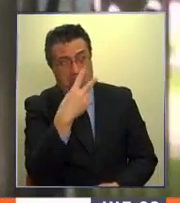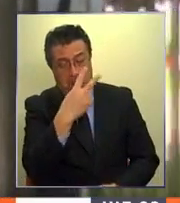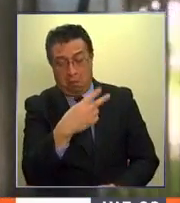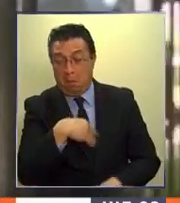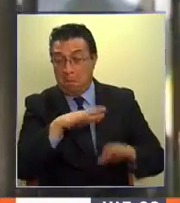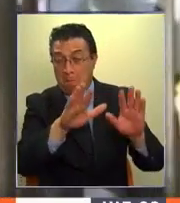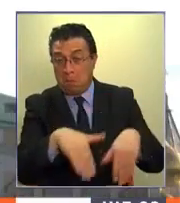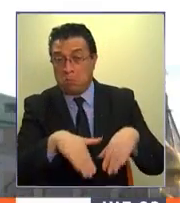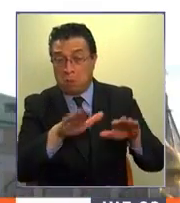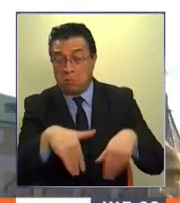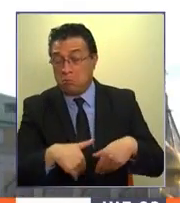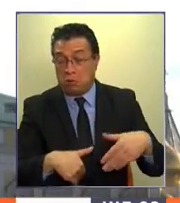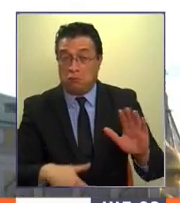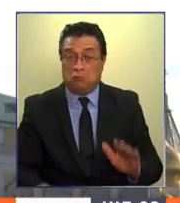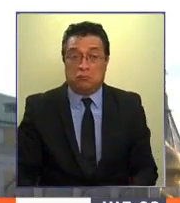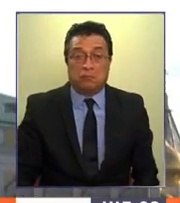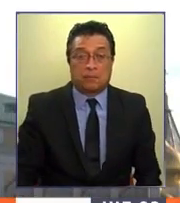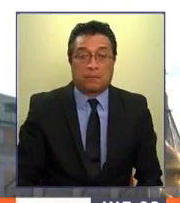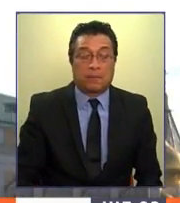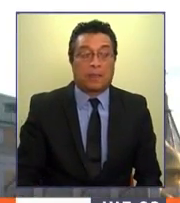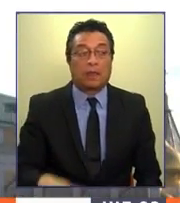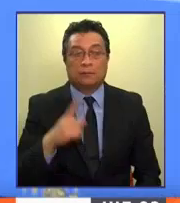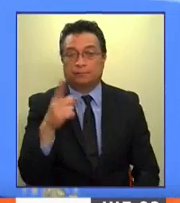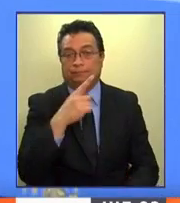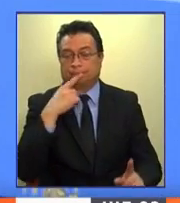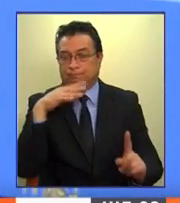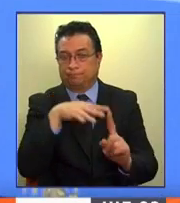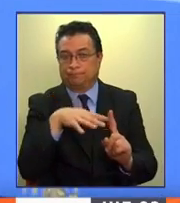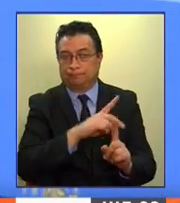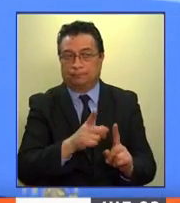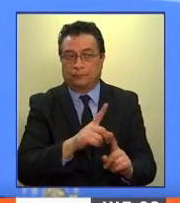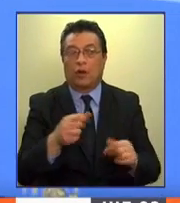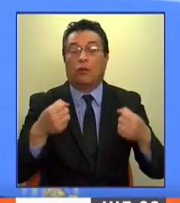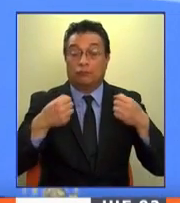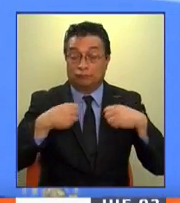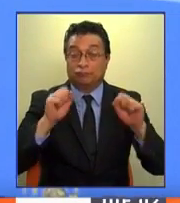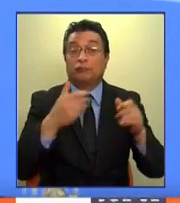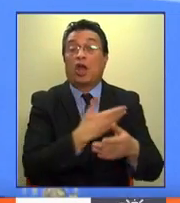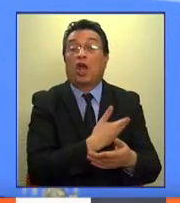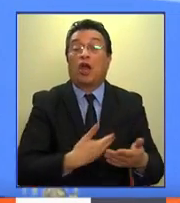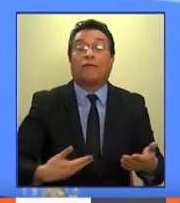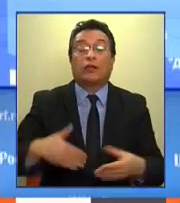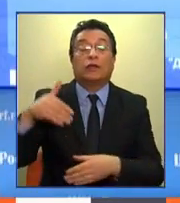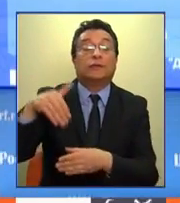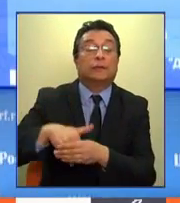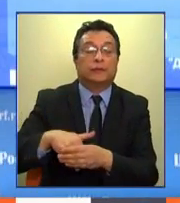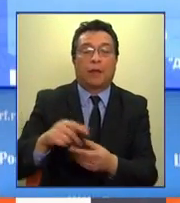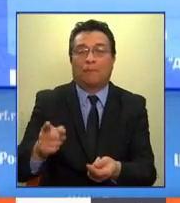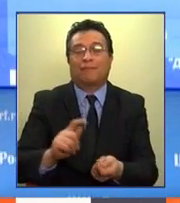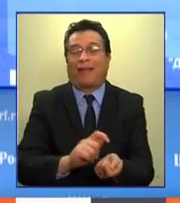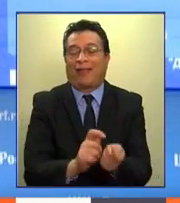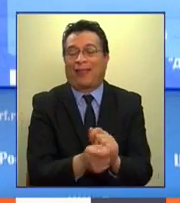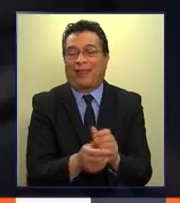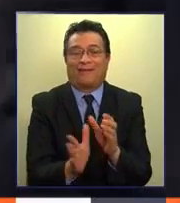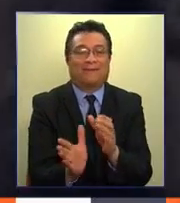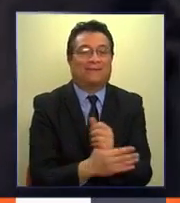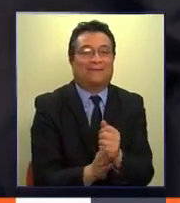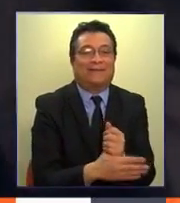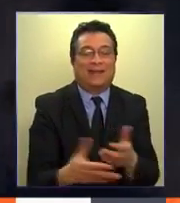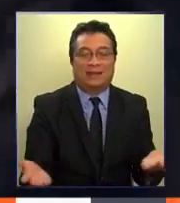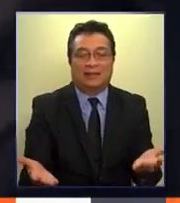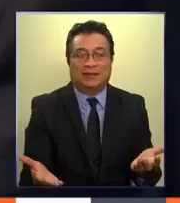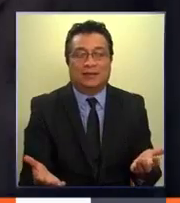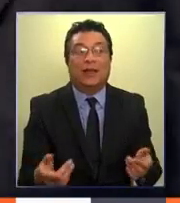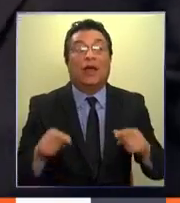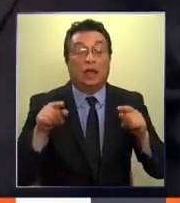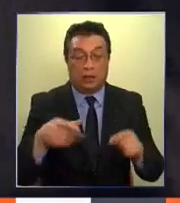gobernante. Los críticos del Kremlin dicen que la amplia victoria del gobierno en el referéndum fue manipulada y aunque el presidente ruso ha